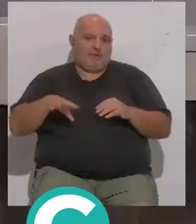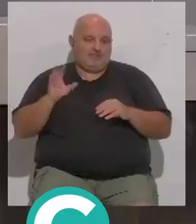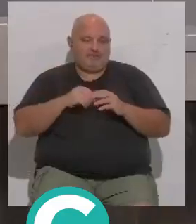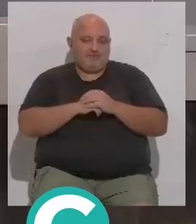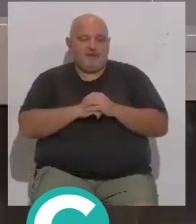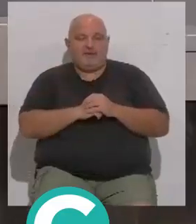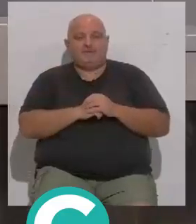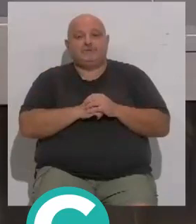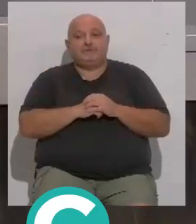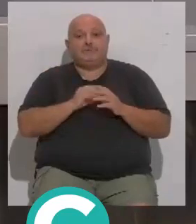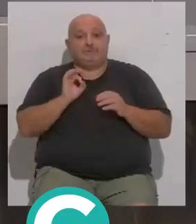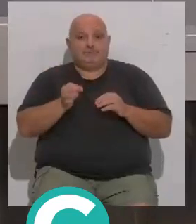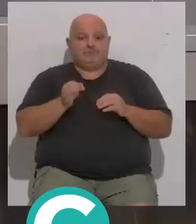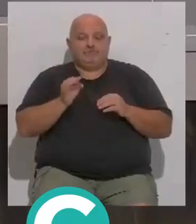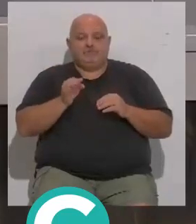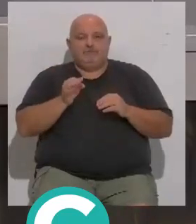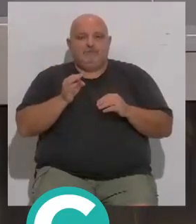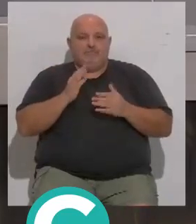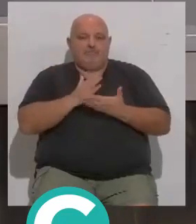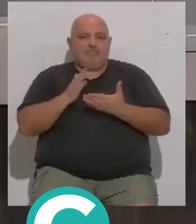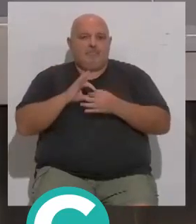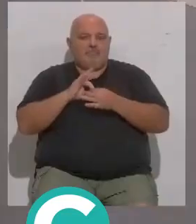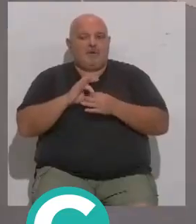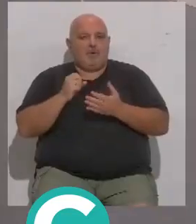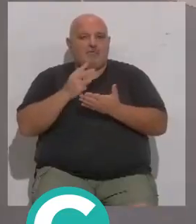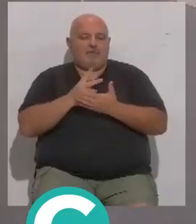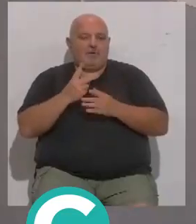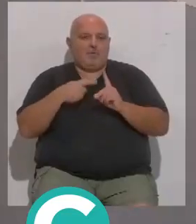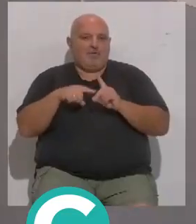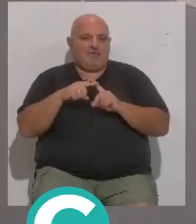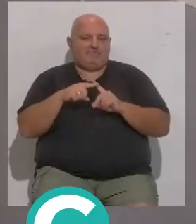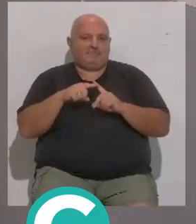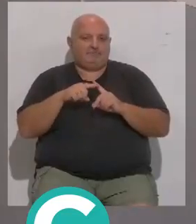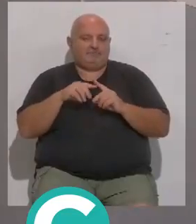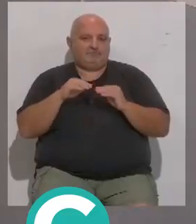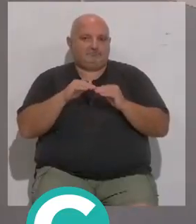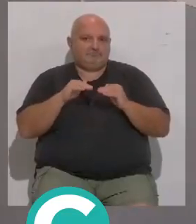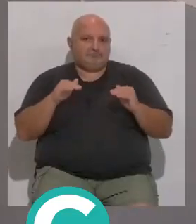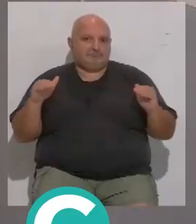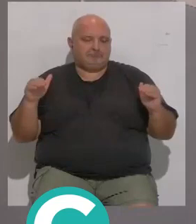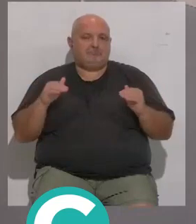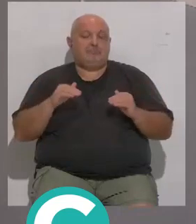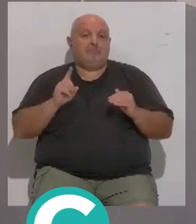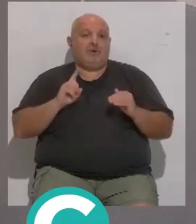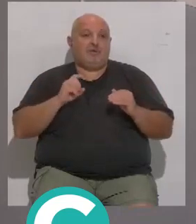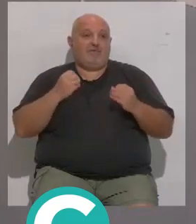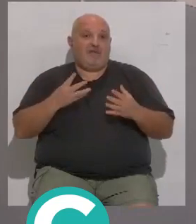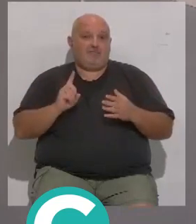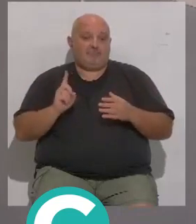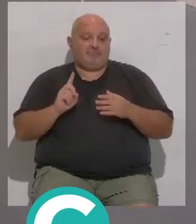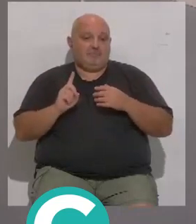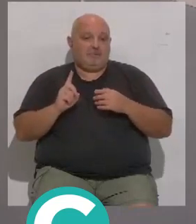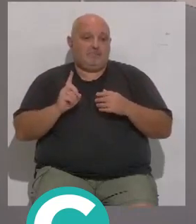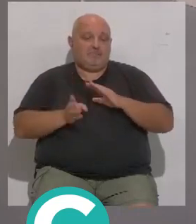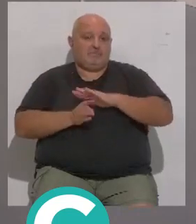Sí, la verdad que un poquito las aguas vuelven a su cauce. Indiscutiblemente no se está bien, se